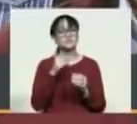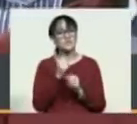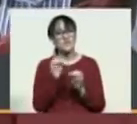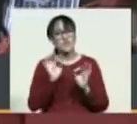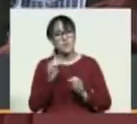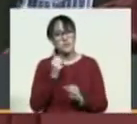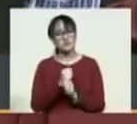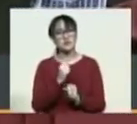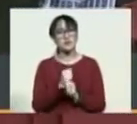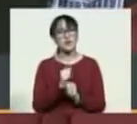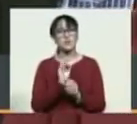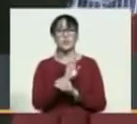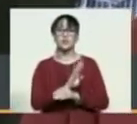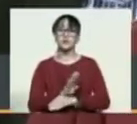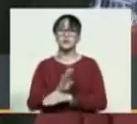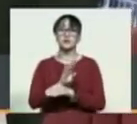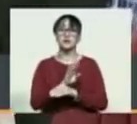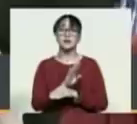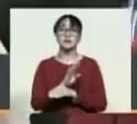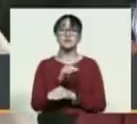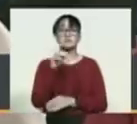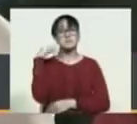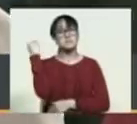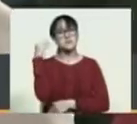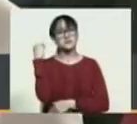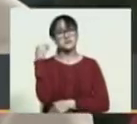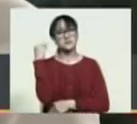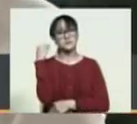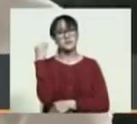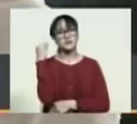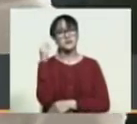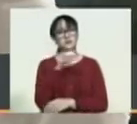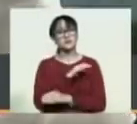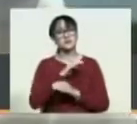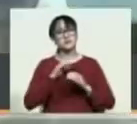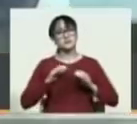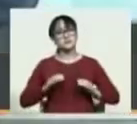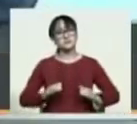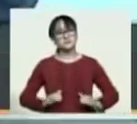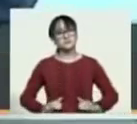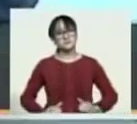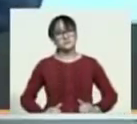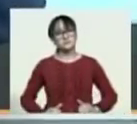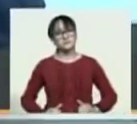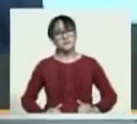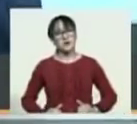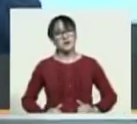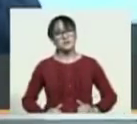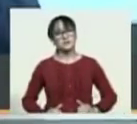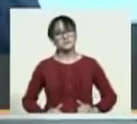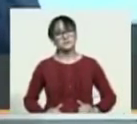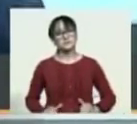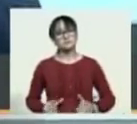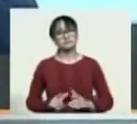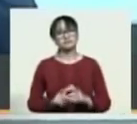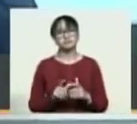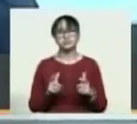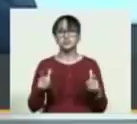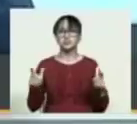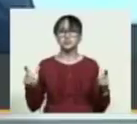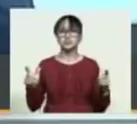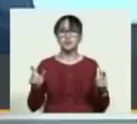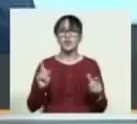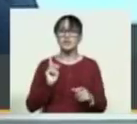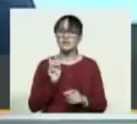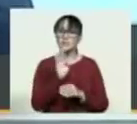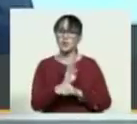trabajo. Es el pensamiento cristiano de multiplicar la felicidad,